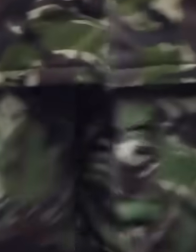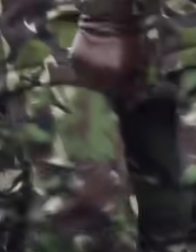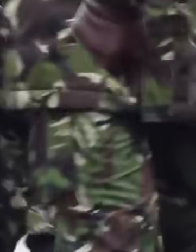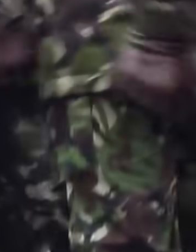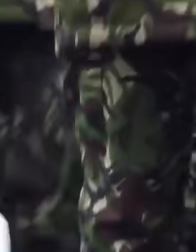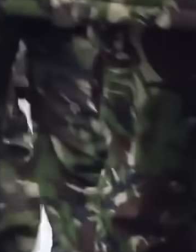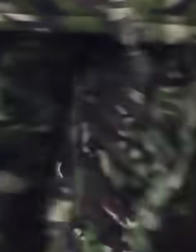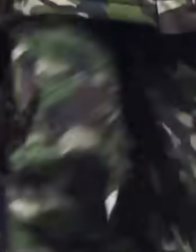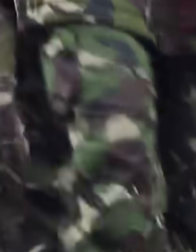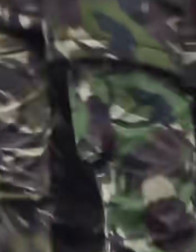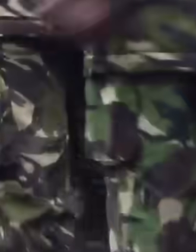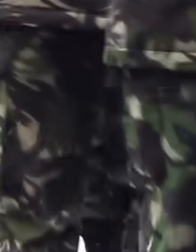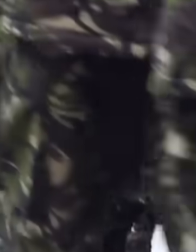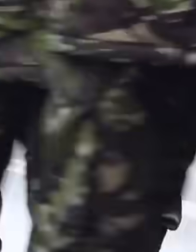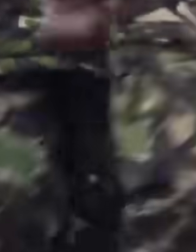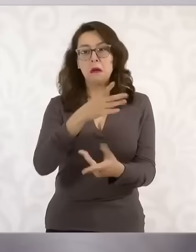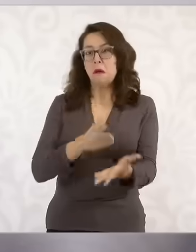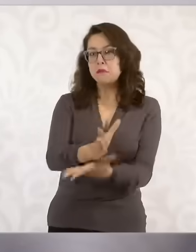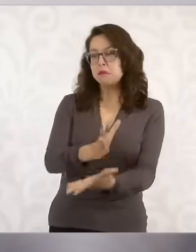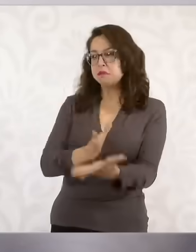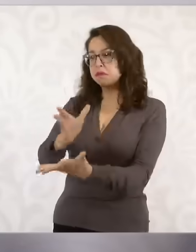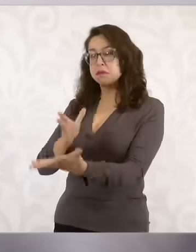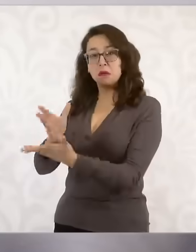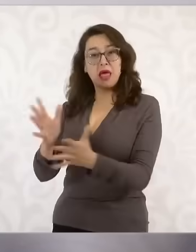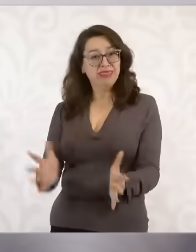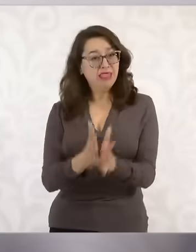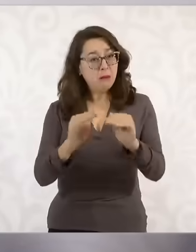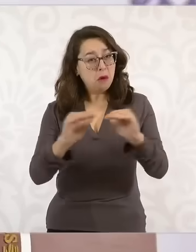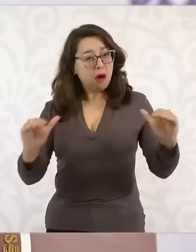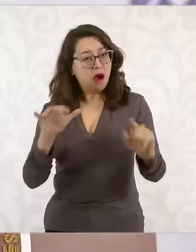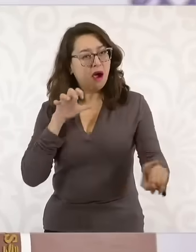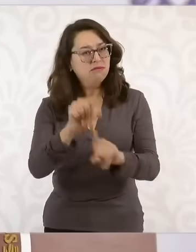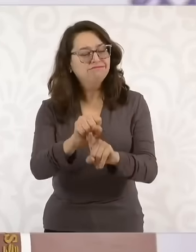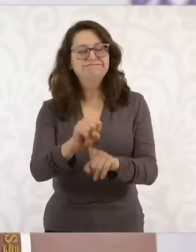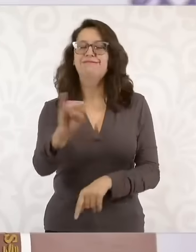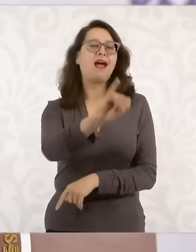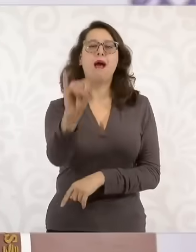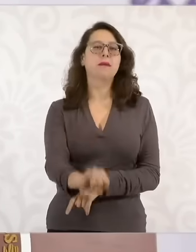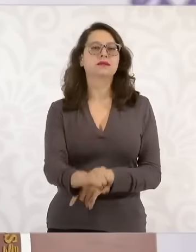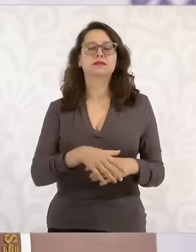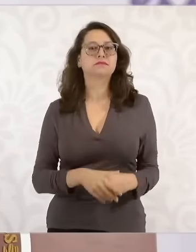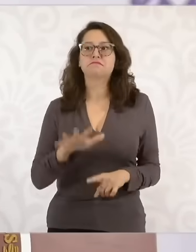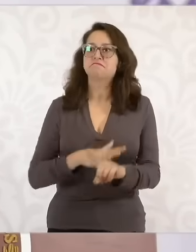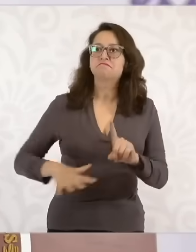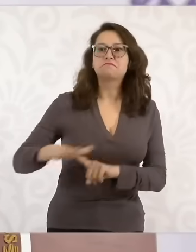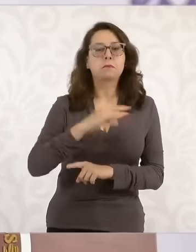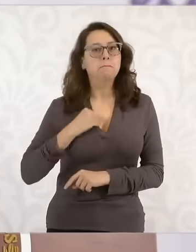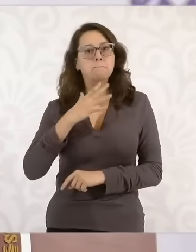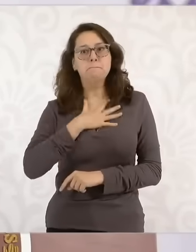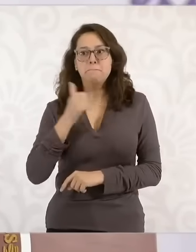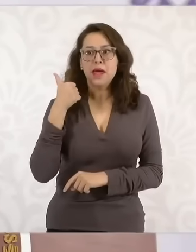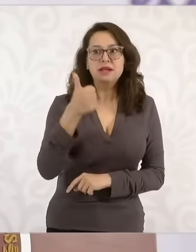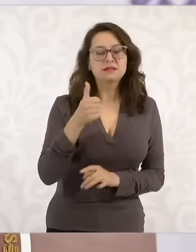contundente. La intervención nunca ha traído democracia, nunca ha generado bienestar ni estabilidad